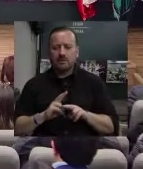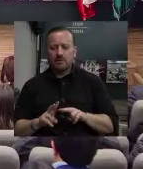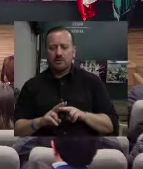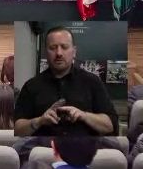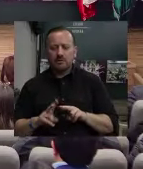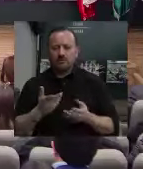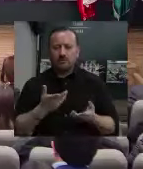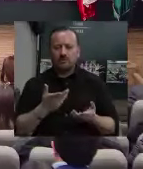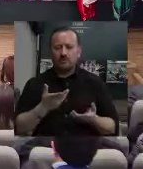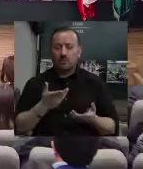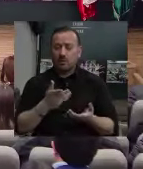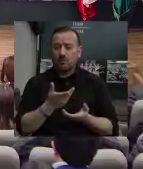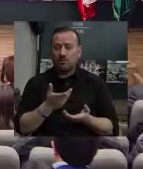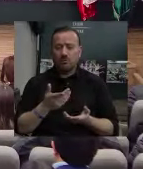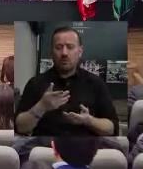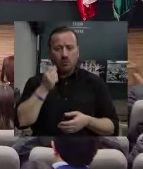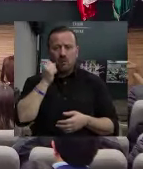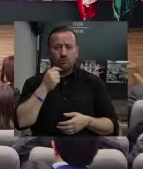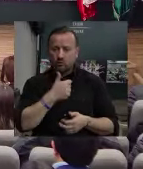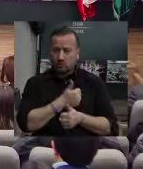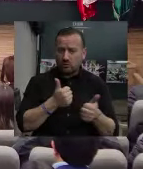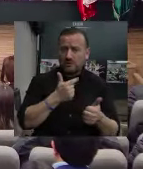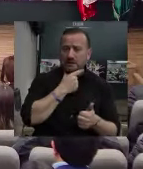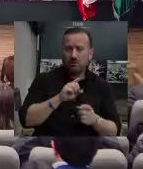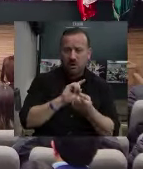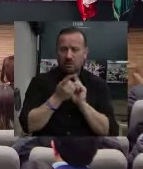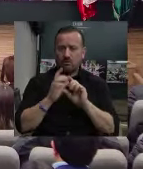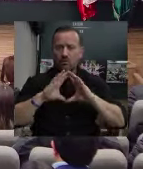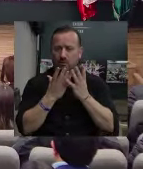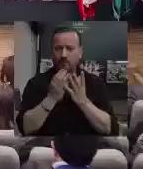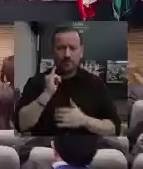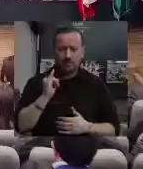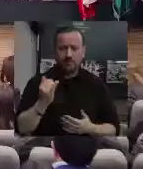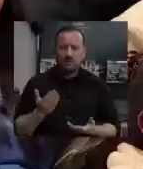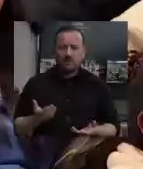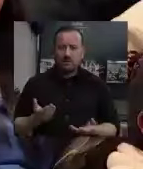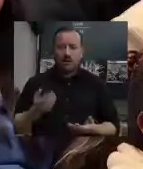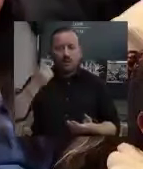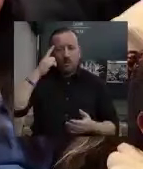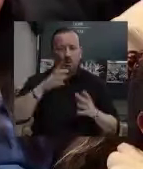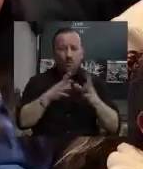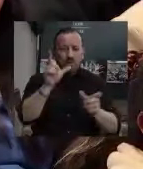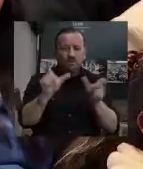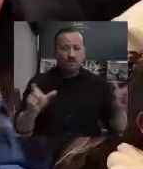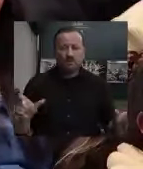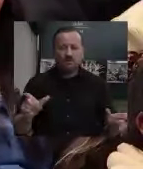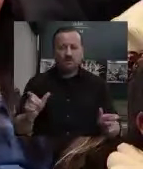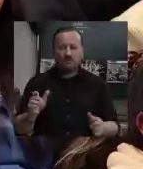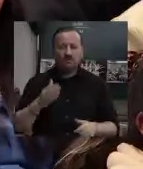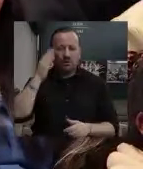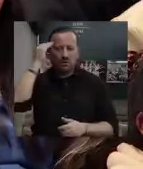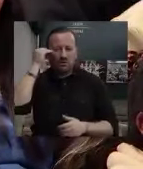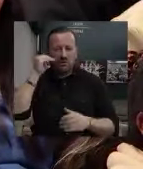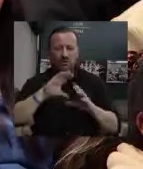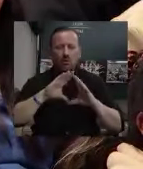transforme porque es que Todos queremos cambiar el mundo pero muchas personas no tienen claro mundo